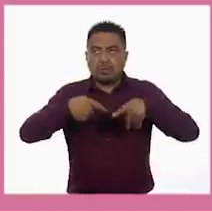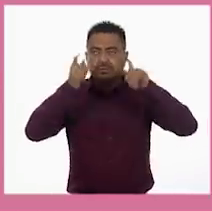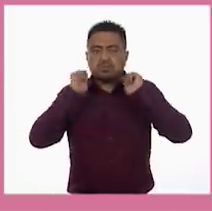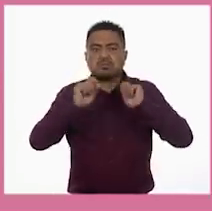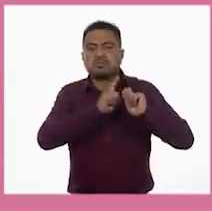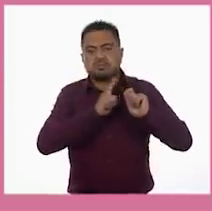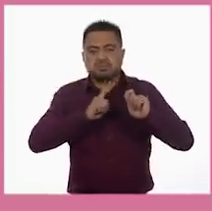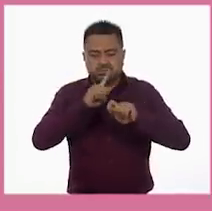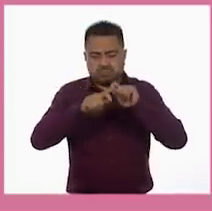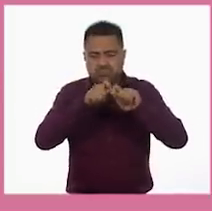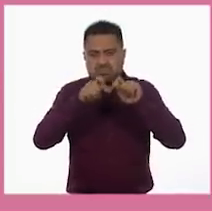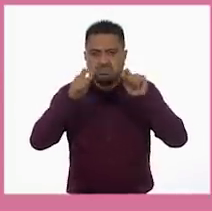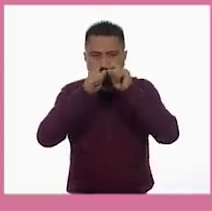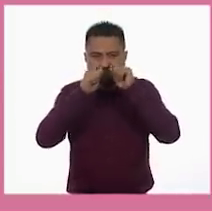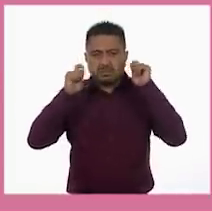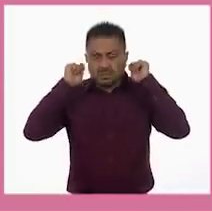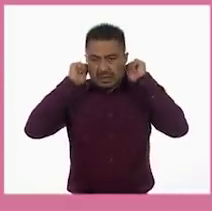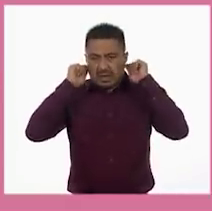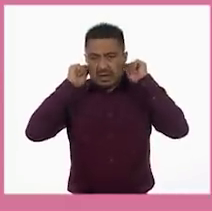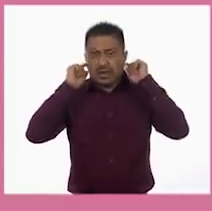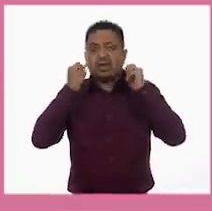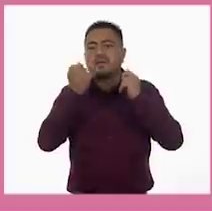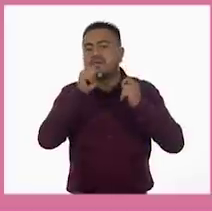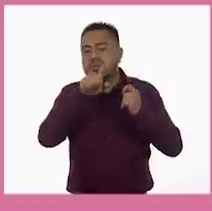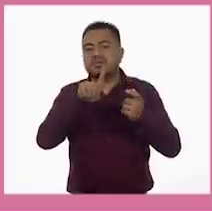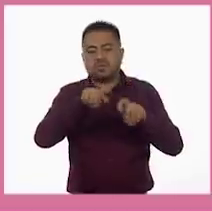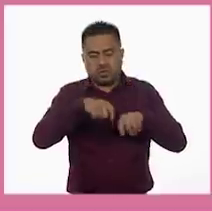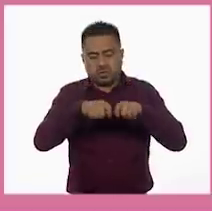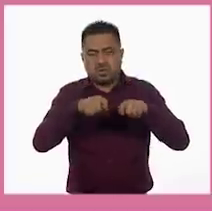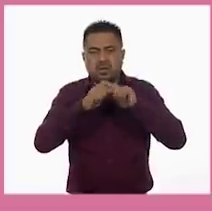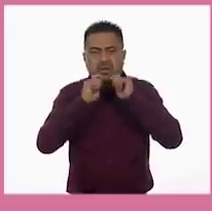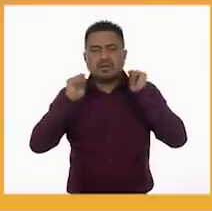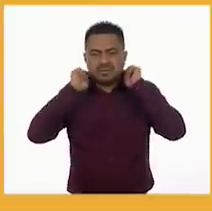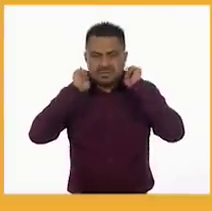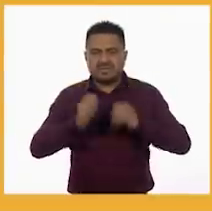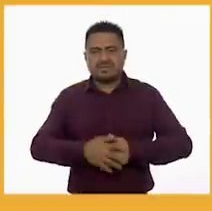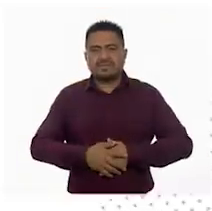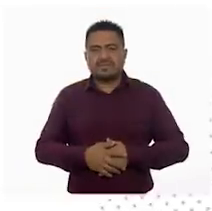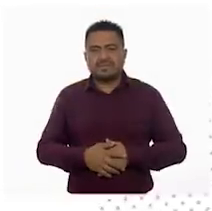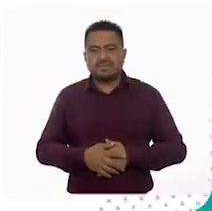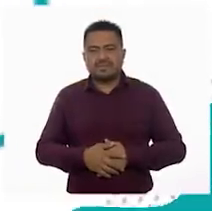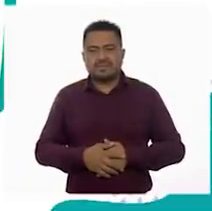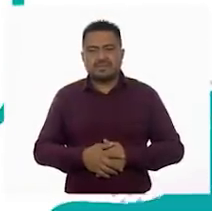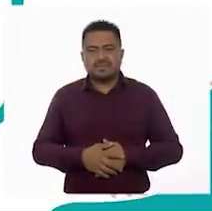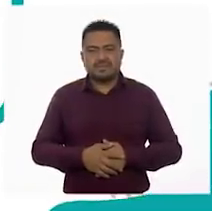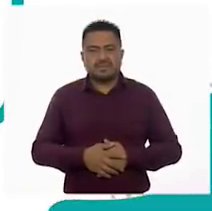colocártelo, deberás amarrar las cuerdas sobre tu cabeza y alrededor de tu cuello.